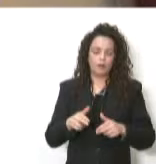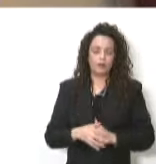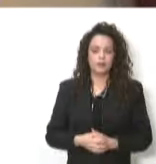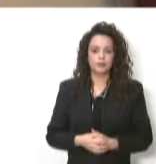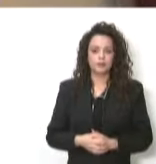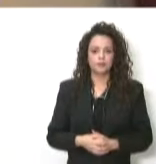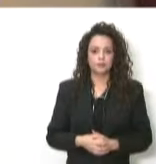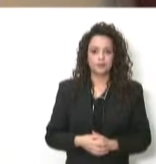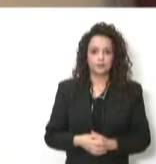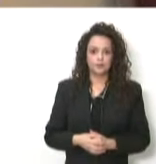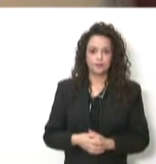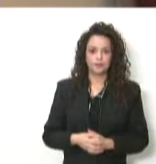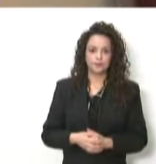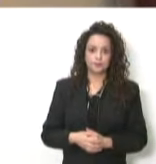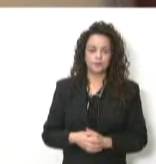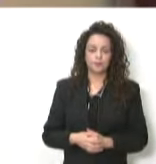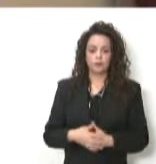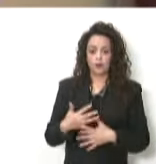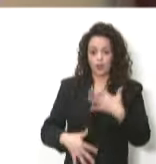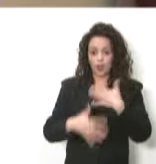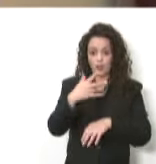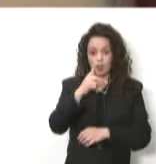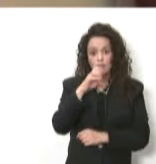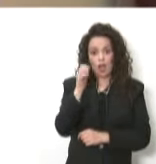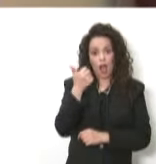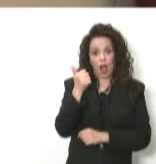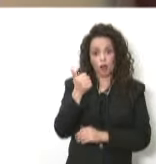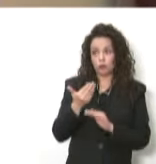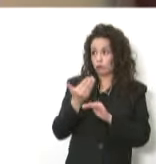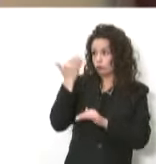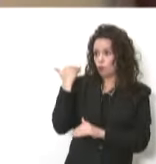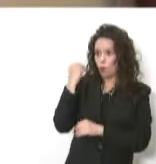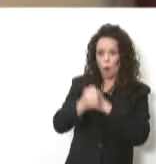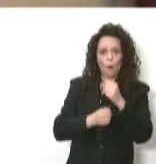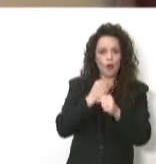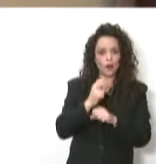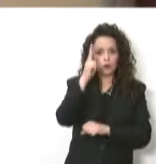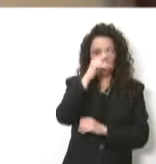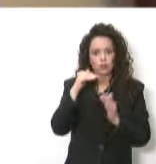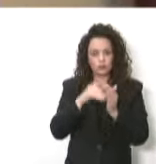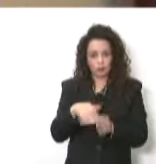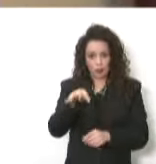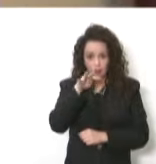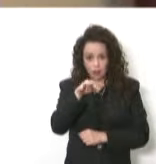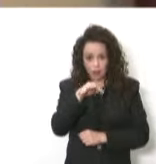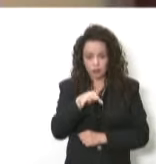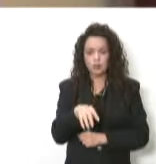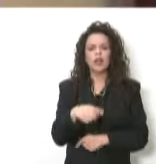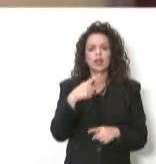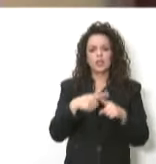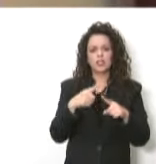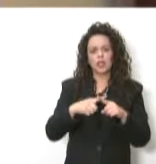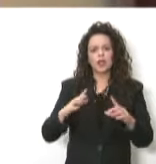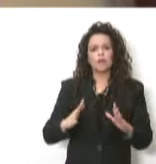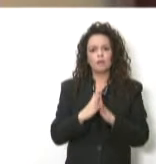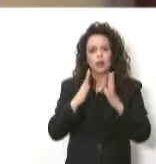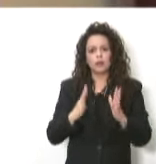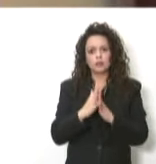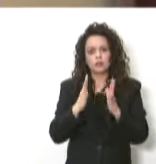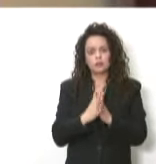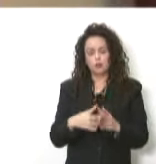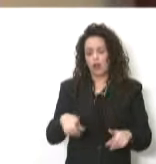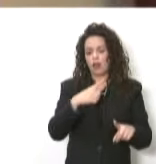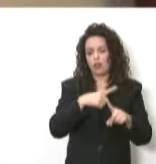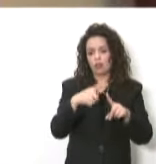jornada, celebrada el 15 de agosto del año pasado, se contó con la participación de los poderes del